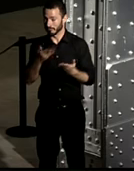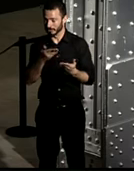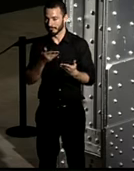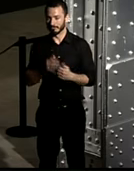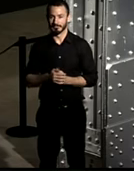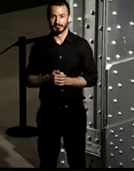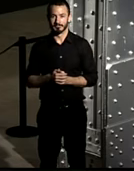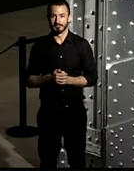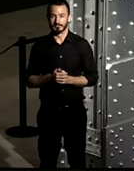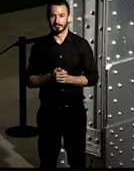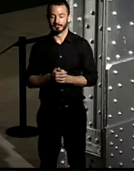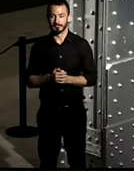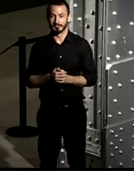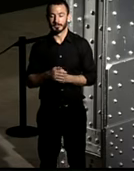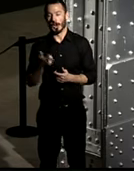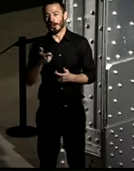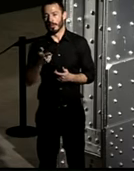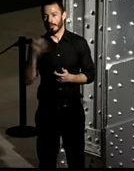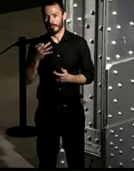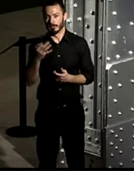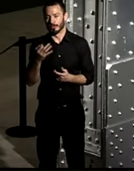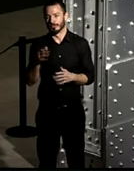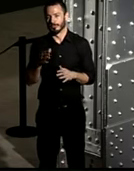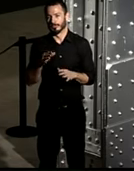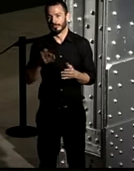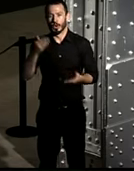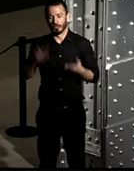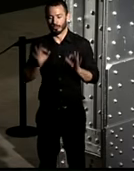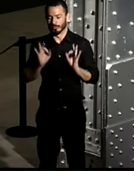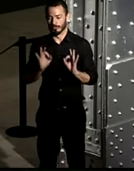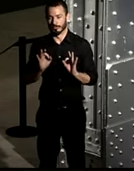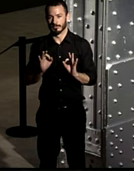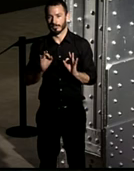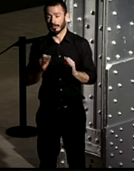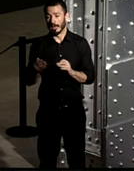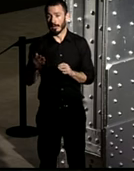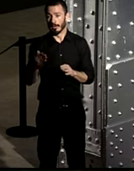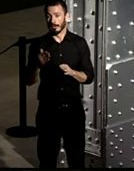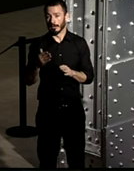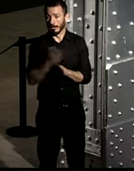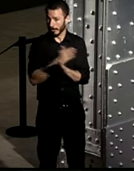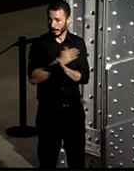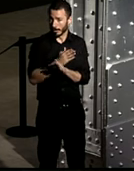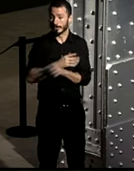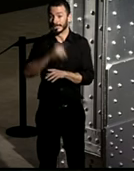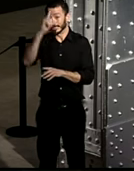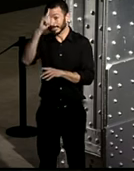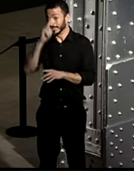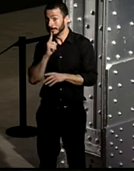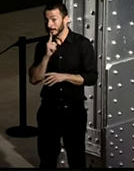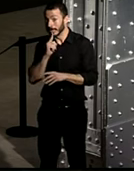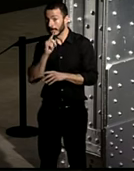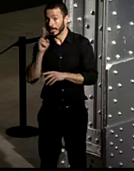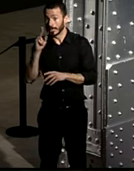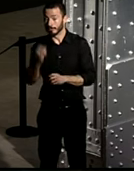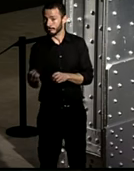justos. Habréis visto que cuando hemos proyectado las imágenes de la película de Daniel Guzmán, por un fallo técnico, él me ha